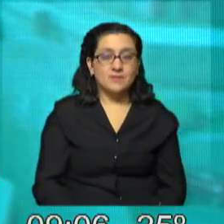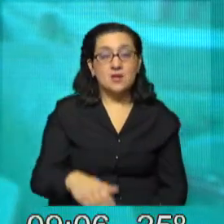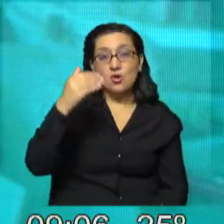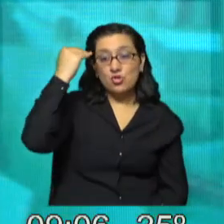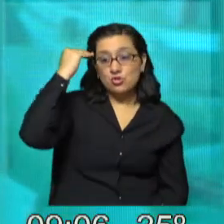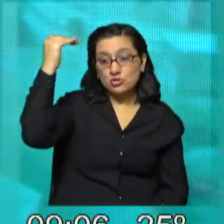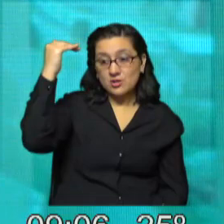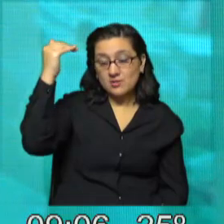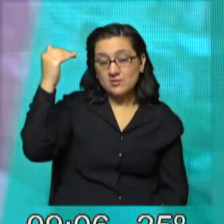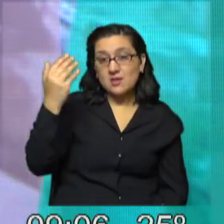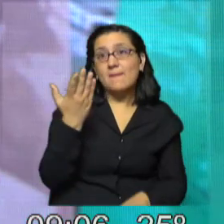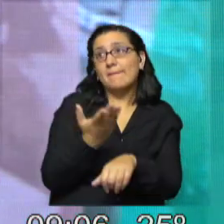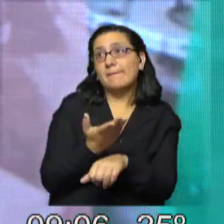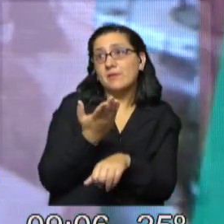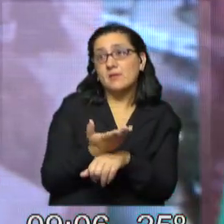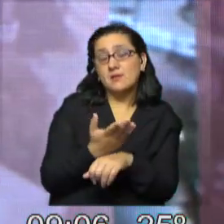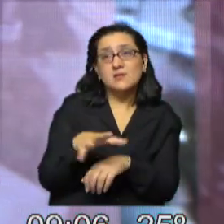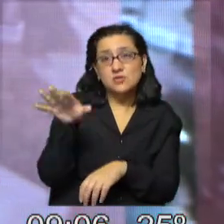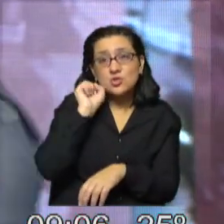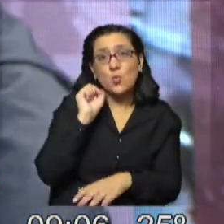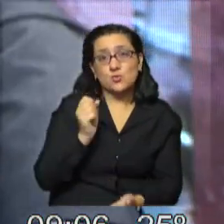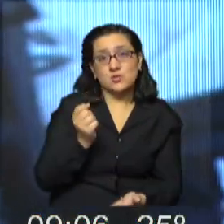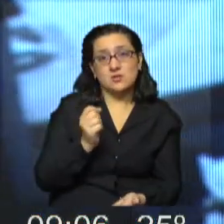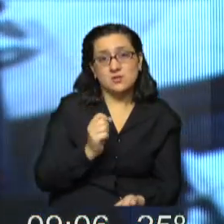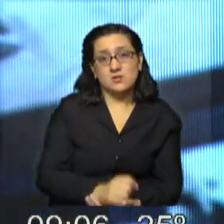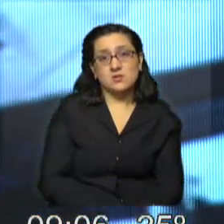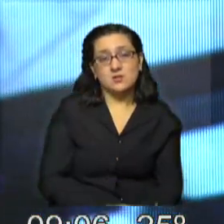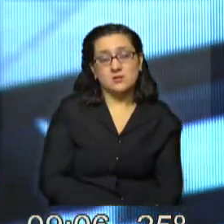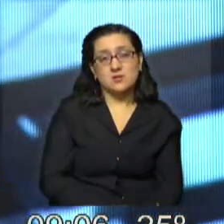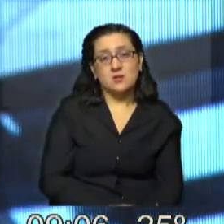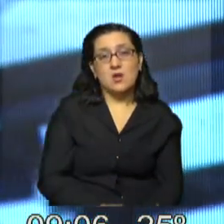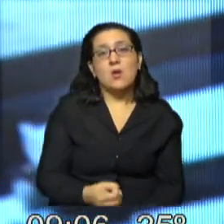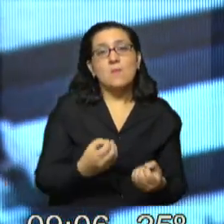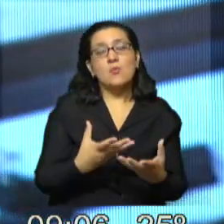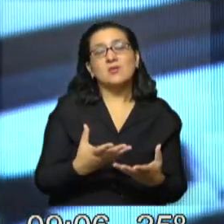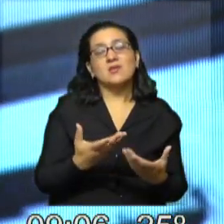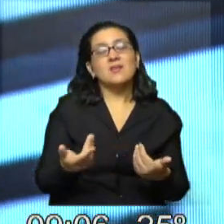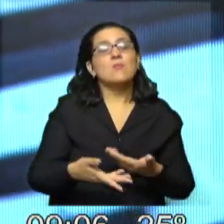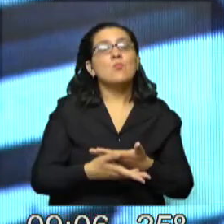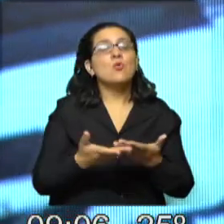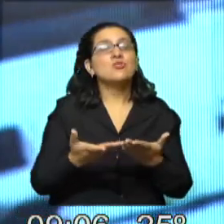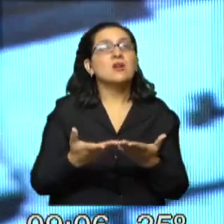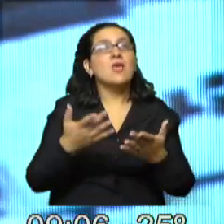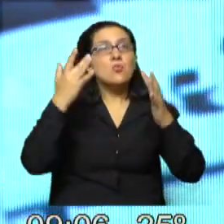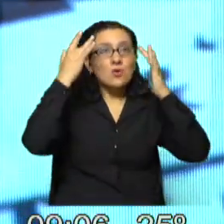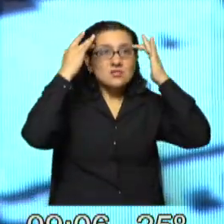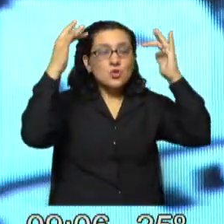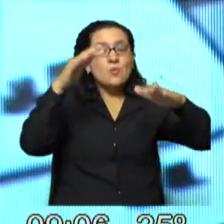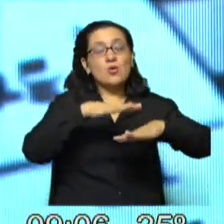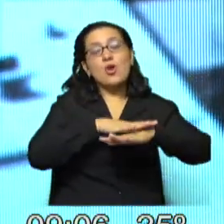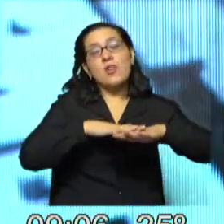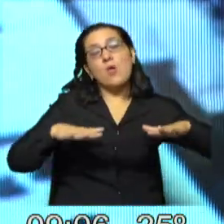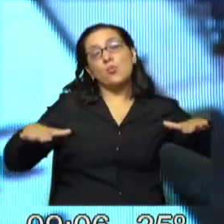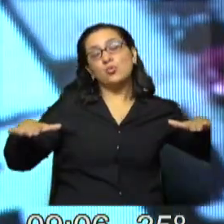los que están desde adentro pidiendo que se los escuche. Porque se intenta colocar a la educación como algo neutral en la sociedad. Y nosotros